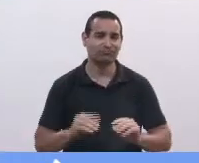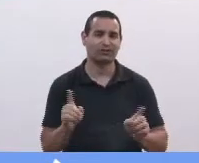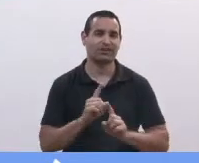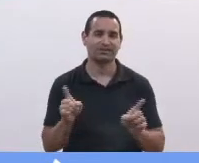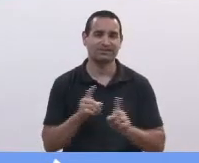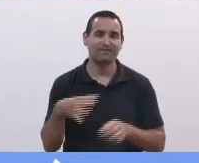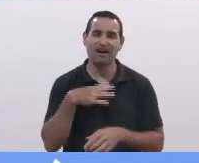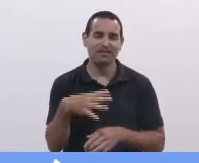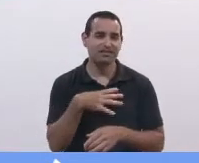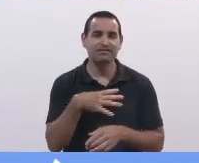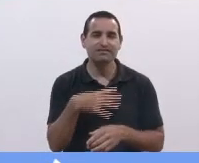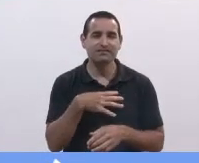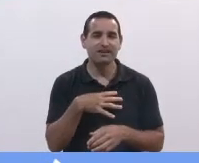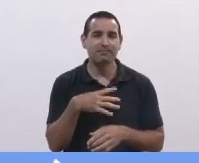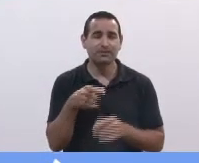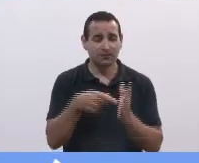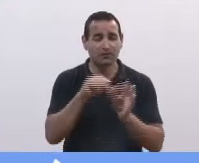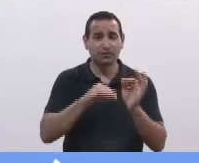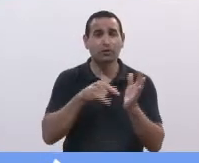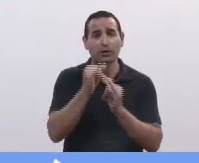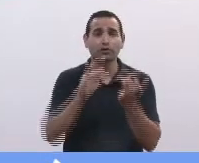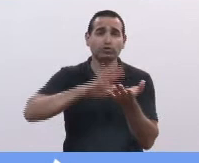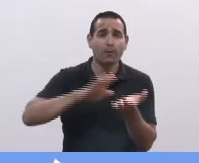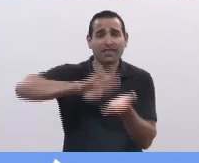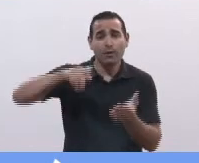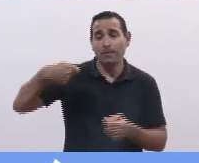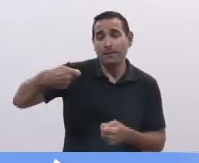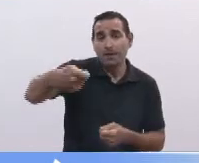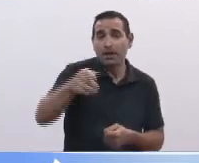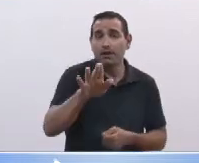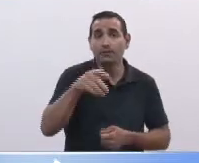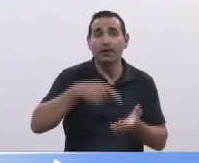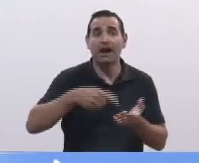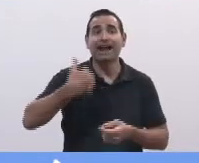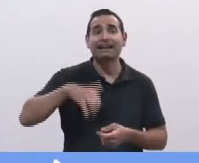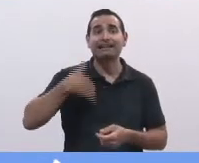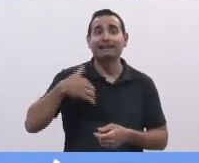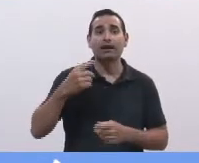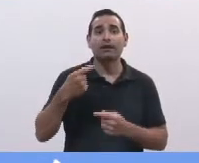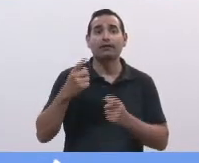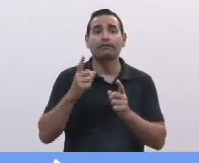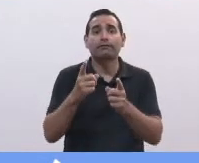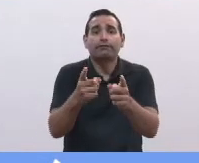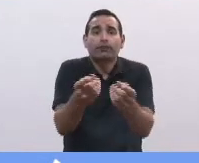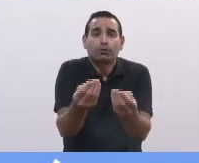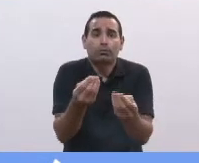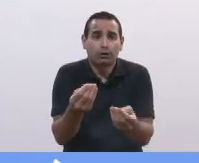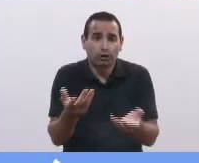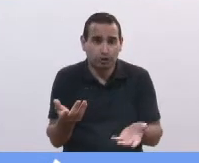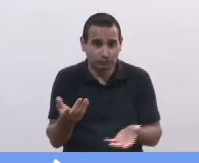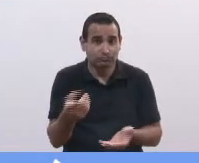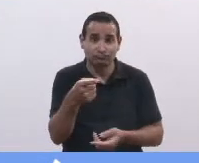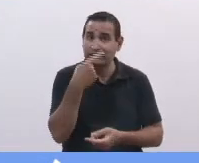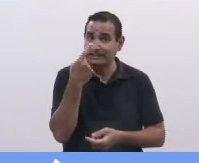chiquito. Habla de la sustentabilidad de la deuda, pero no habla de la sustentabilidad de la Argentina. Y